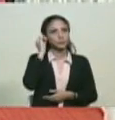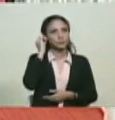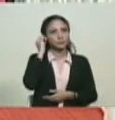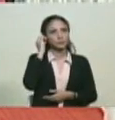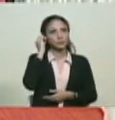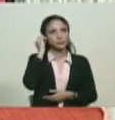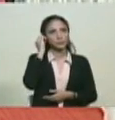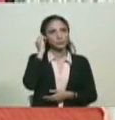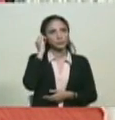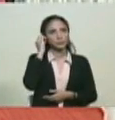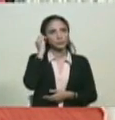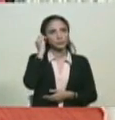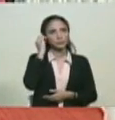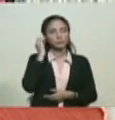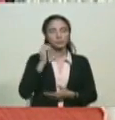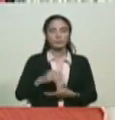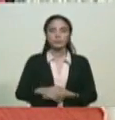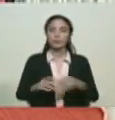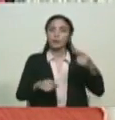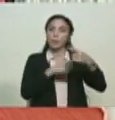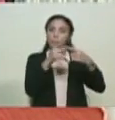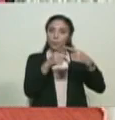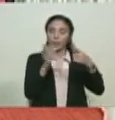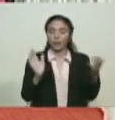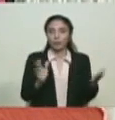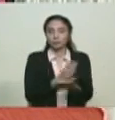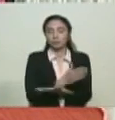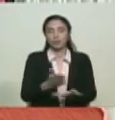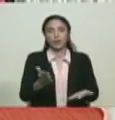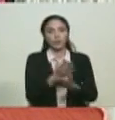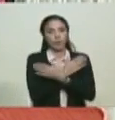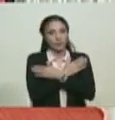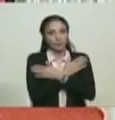primero tengo que transmitir el agradecimiento